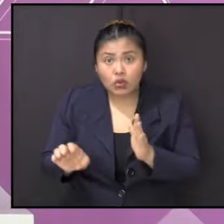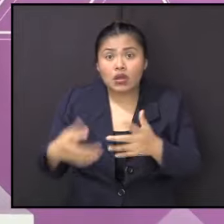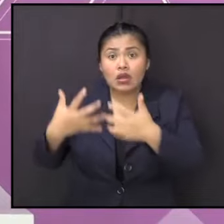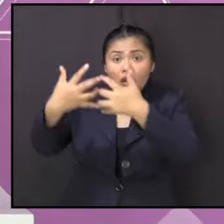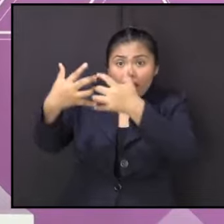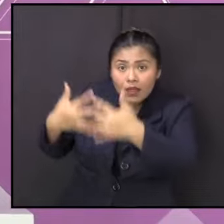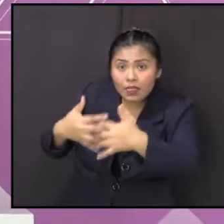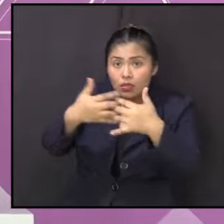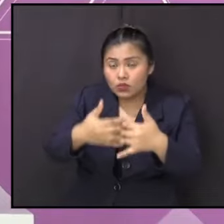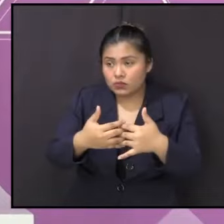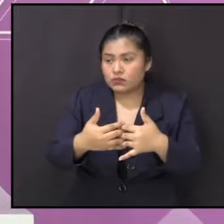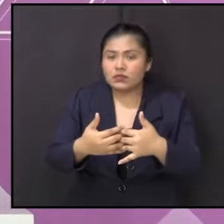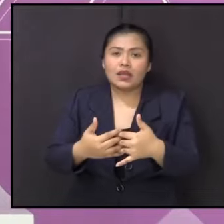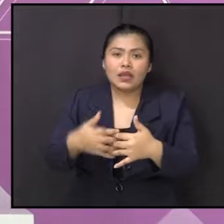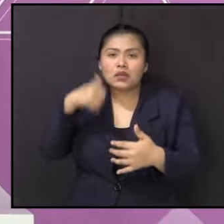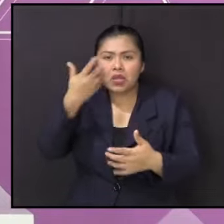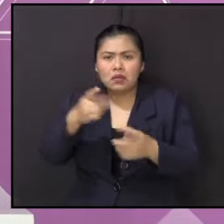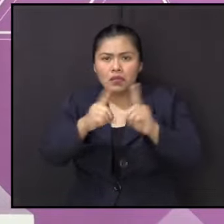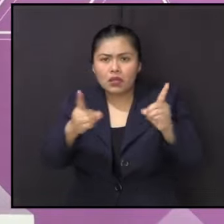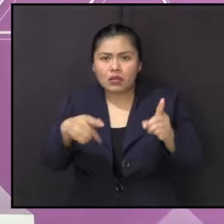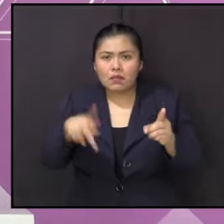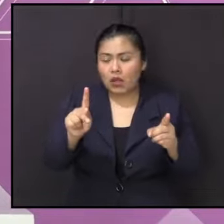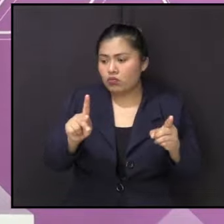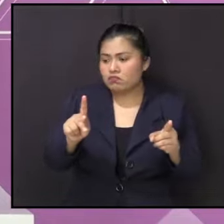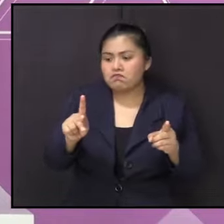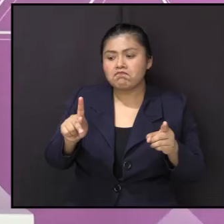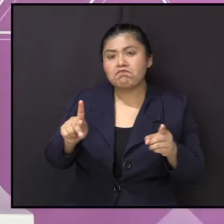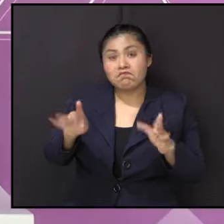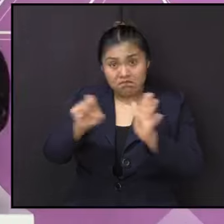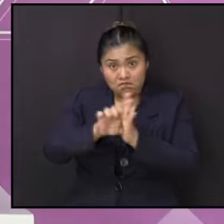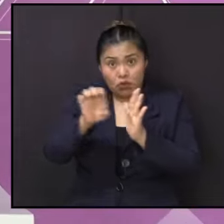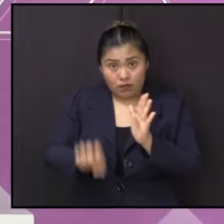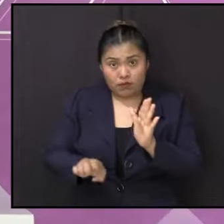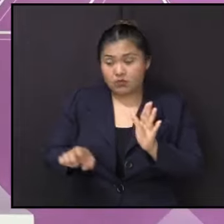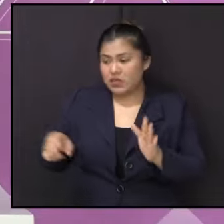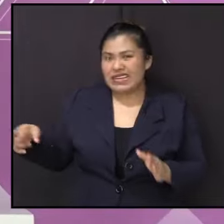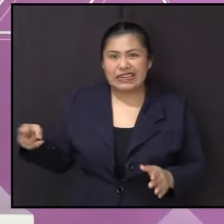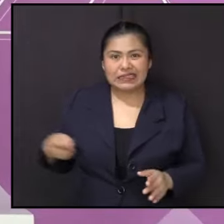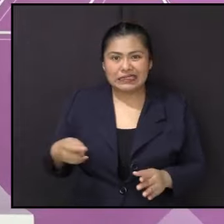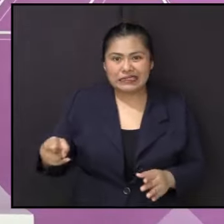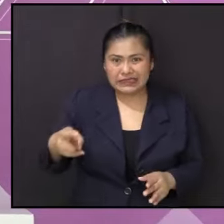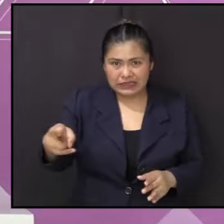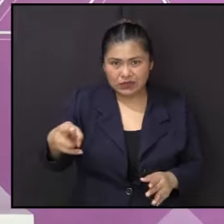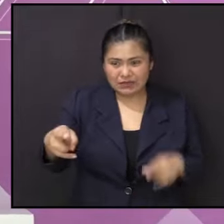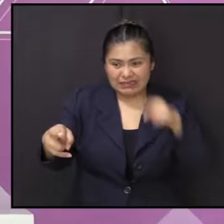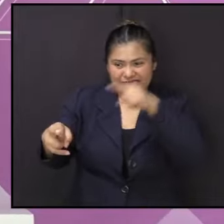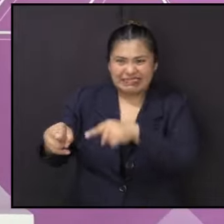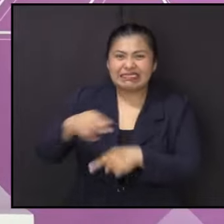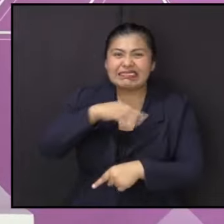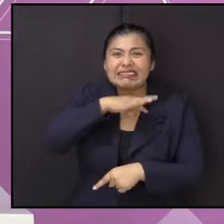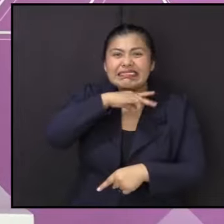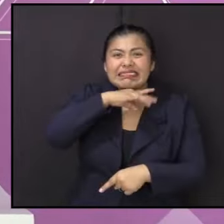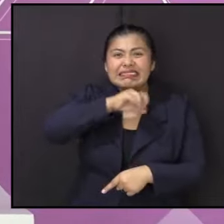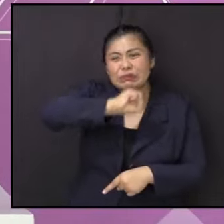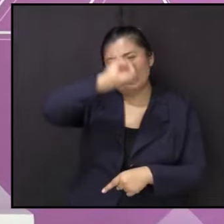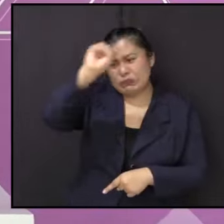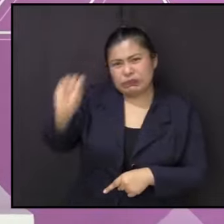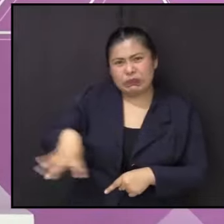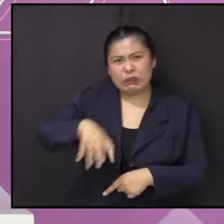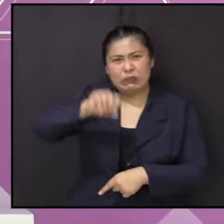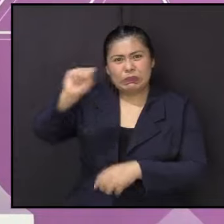si no son vigiladas adecuadamente. Un ejemplo, vemos al río, los desfogues, cómo han contaminado al río,